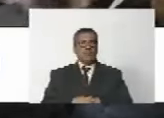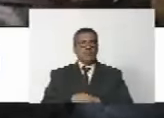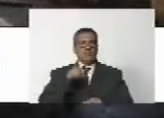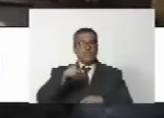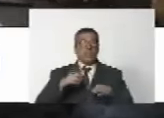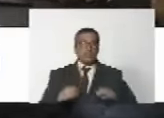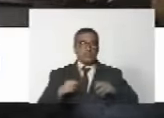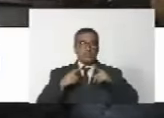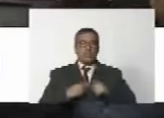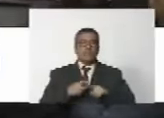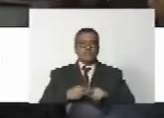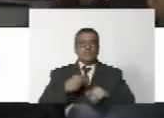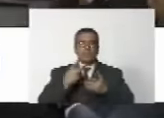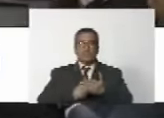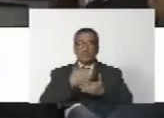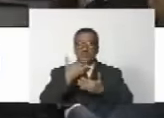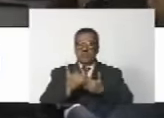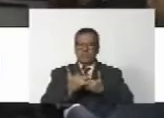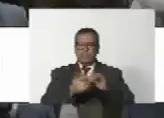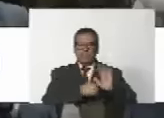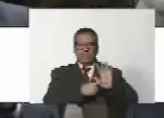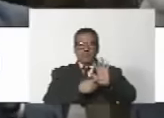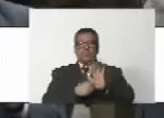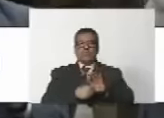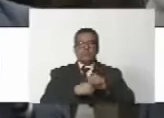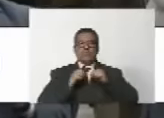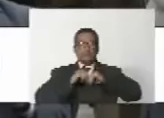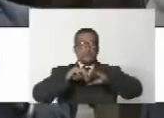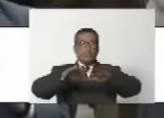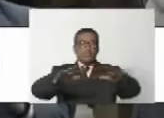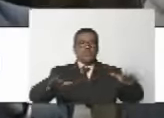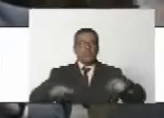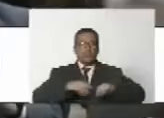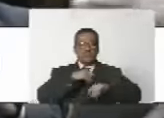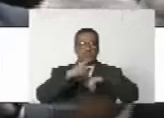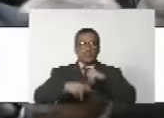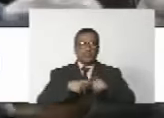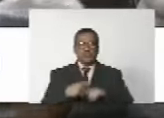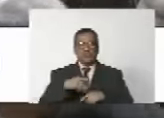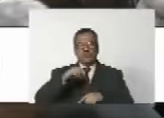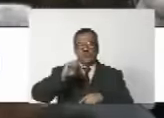En esta oportunidad estamos planteando la expansión de la poligonal